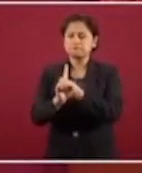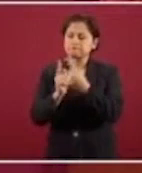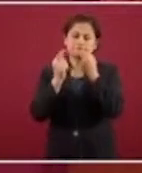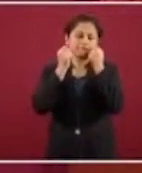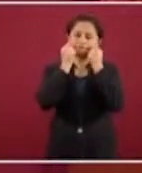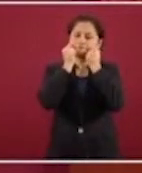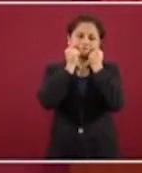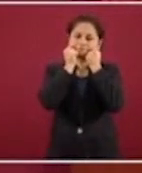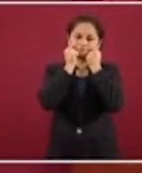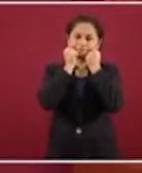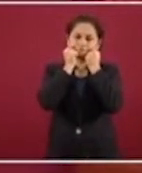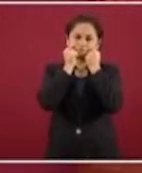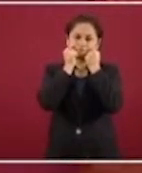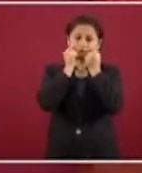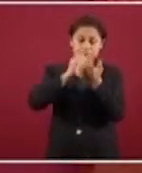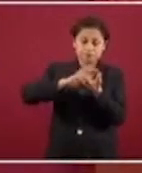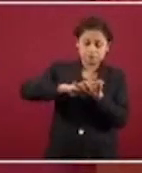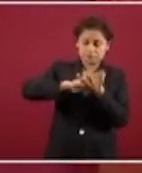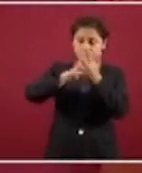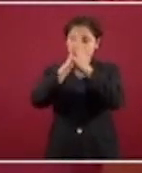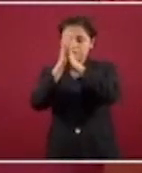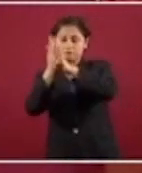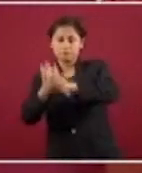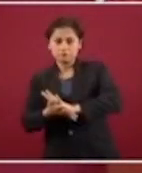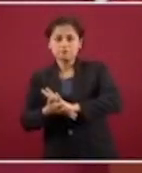la transformación va,